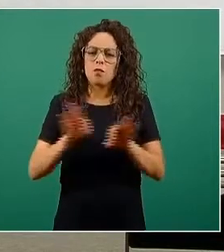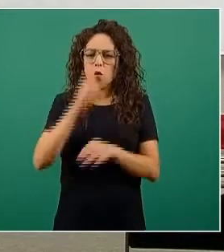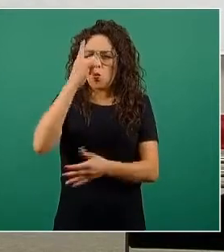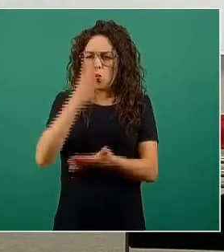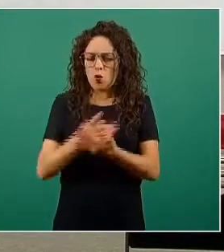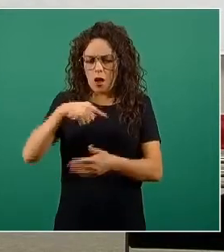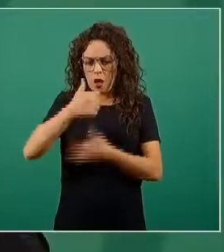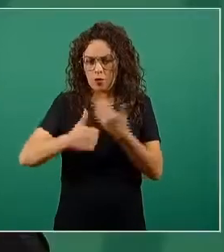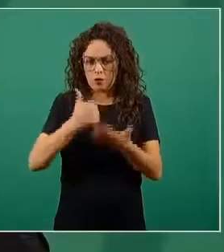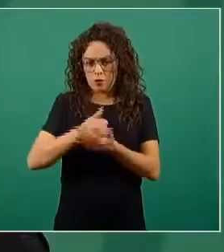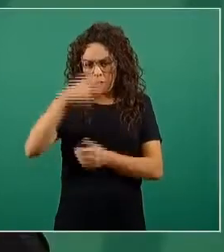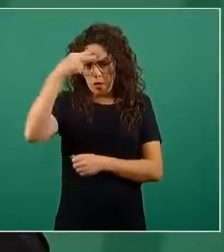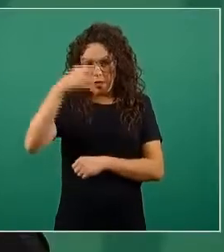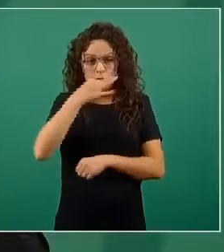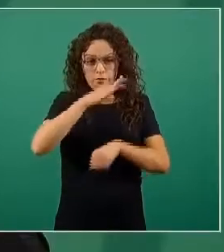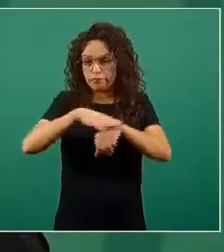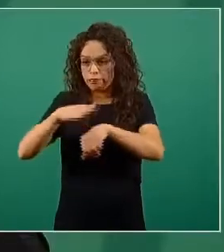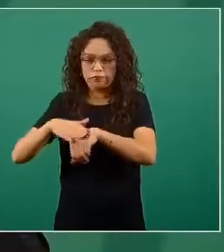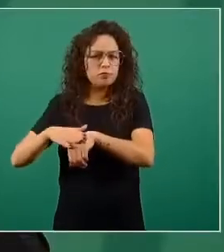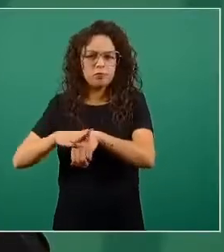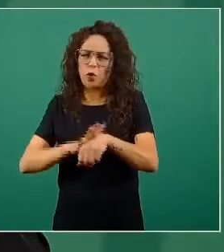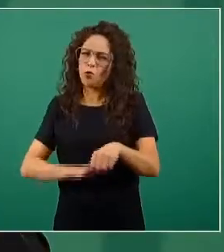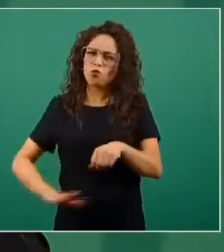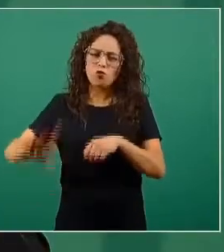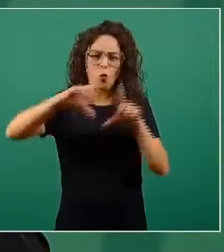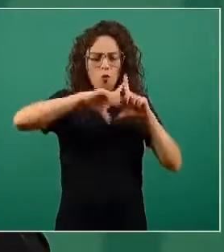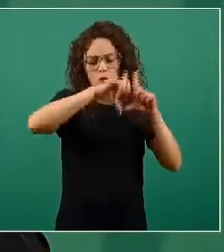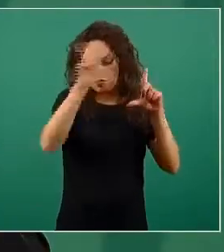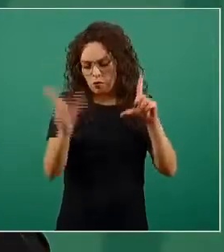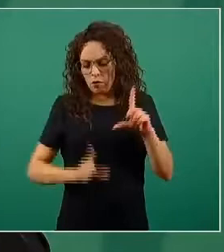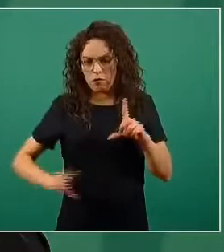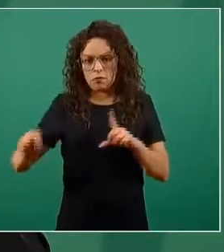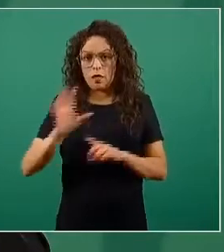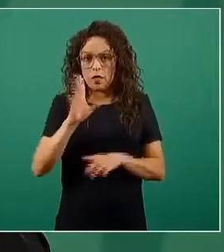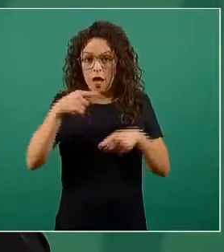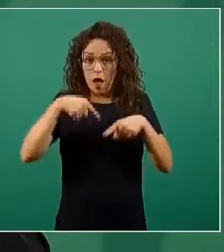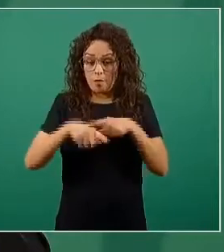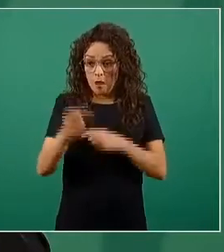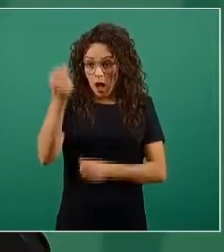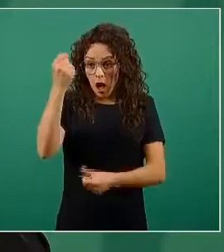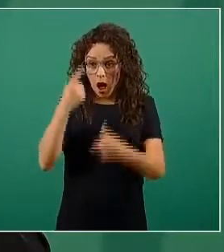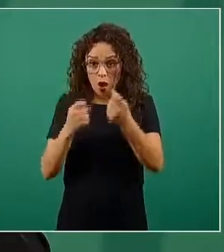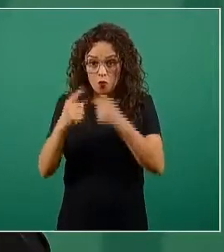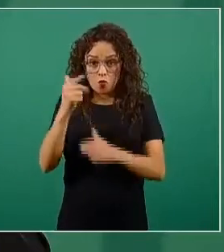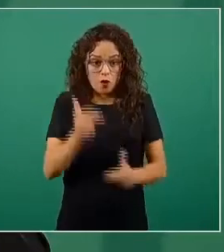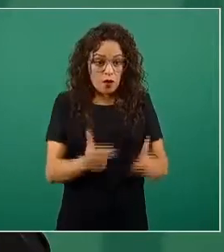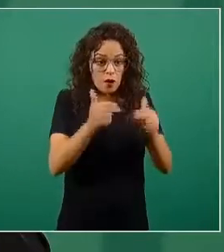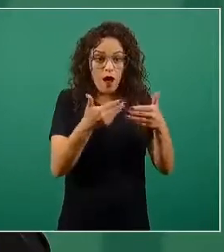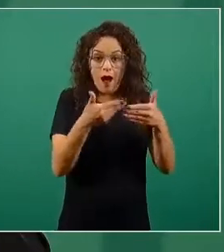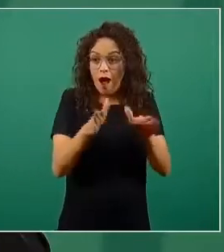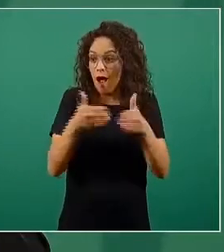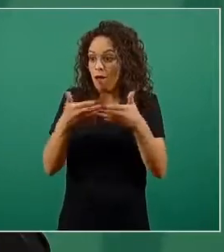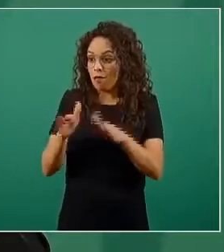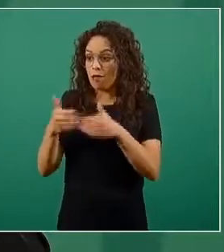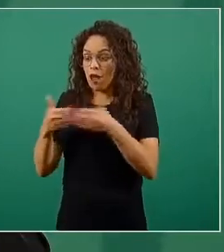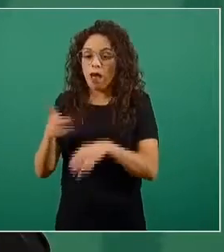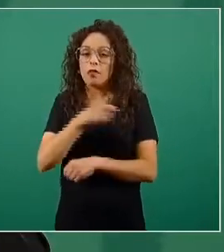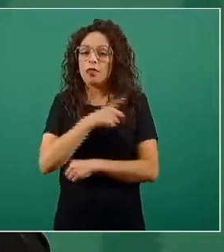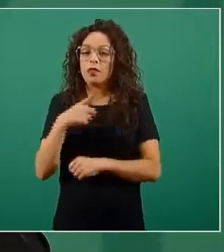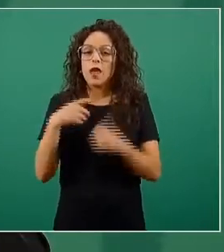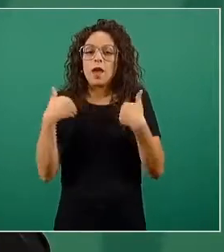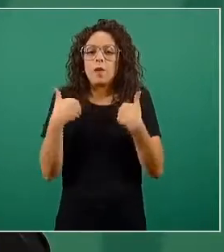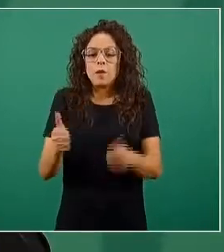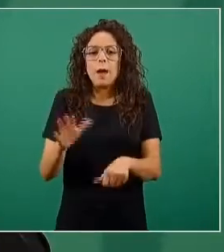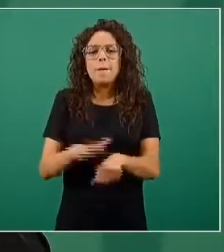la población, que más allá de que haya apertura de algunos espacios, y entendemos también que parte de esta decisión que se